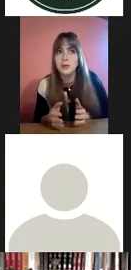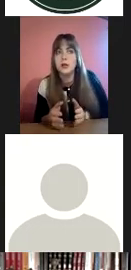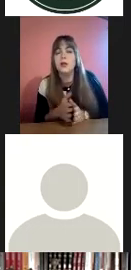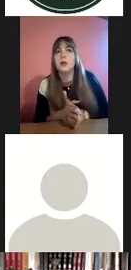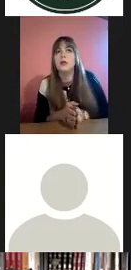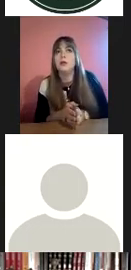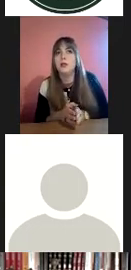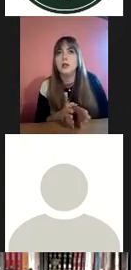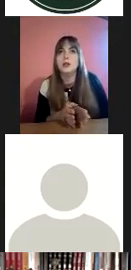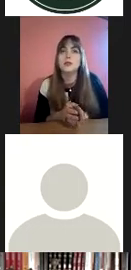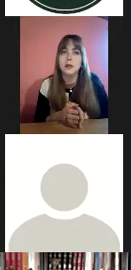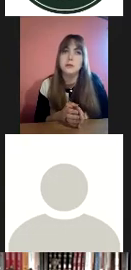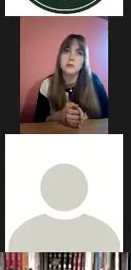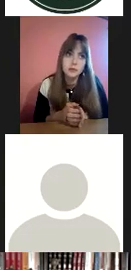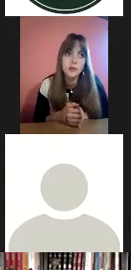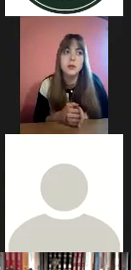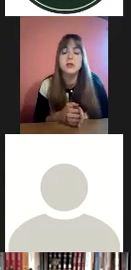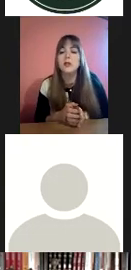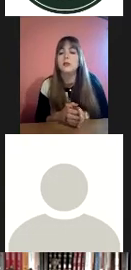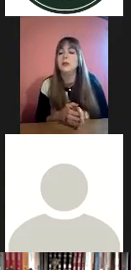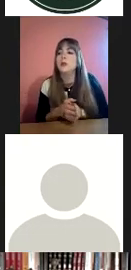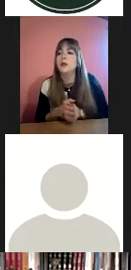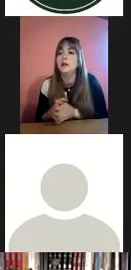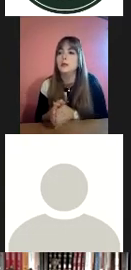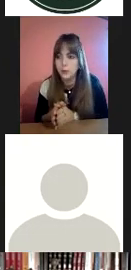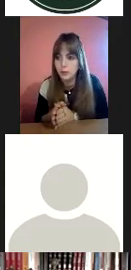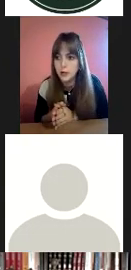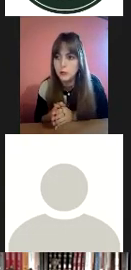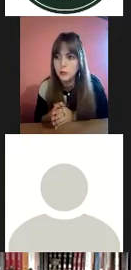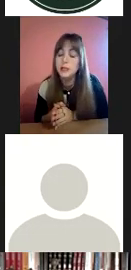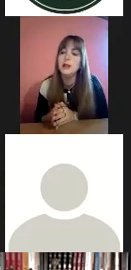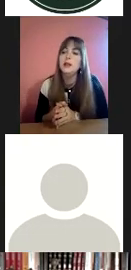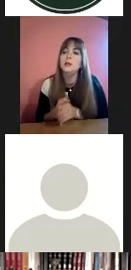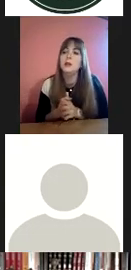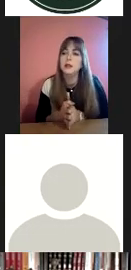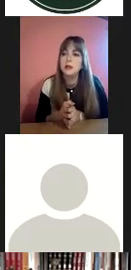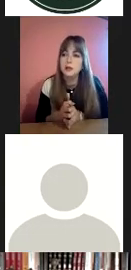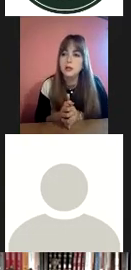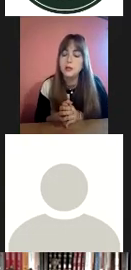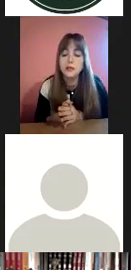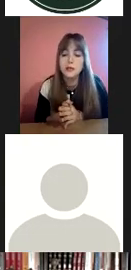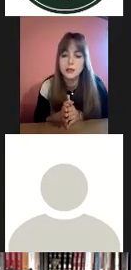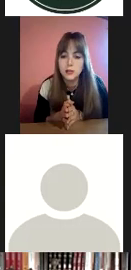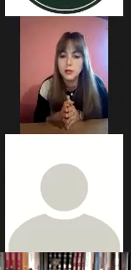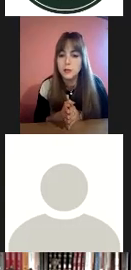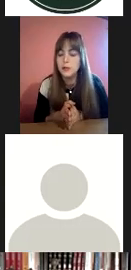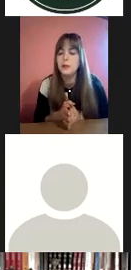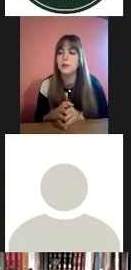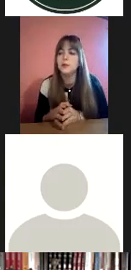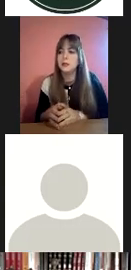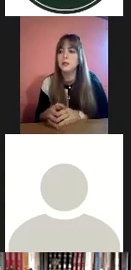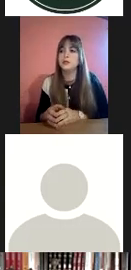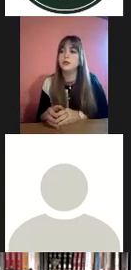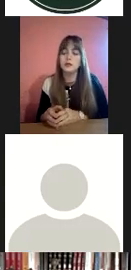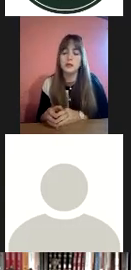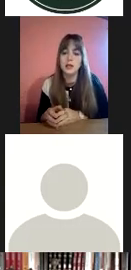¿Qué pasa con los perros comunitarios? Bueno, los vecinos lo pueden cuidar, le pueden poner una cuchita, pueden darle comer, lo pueden tener castrado con vacunas, pero